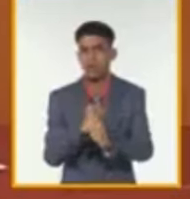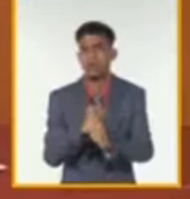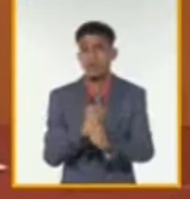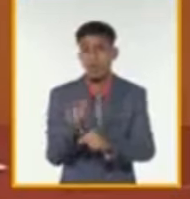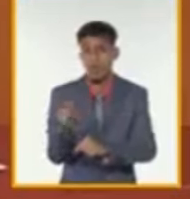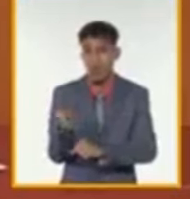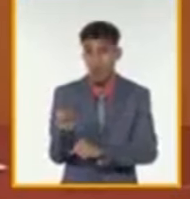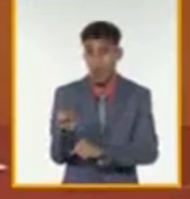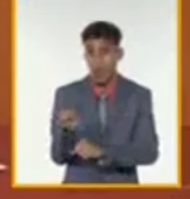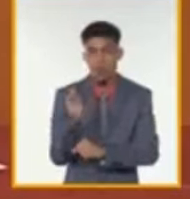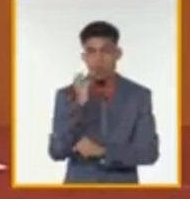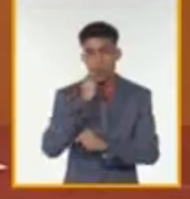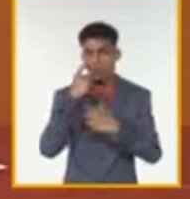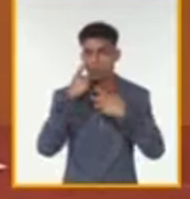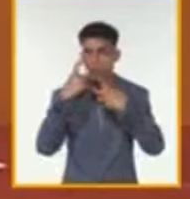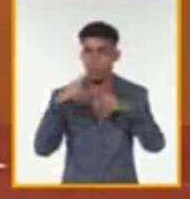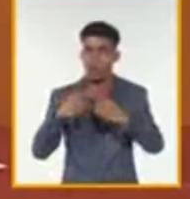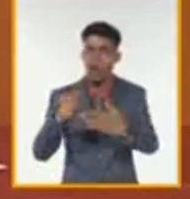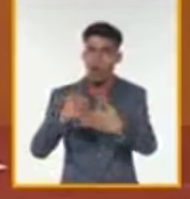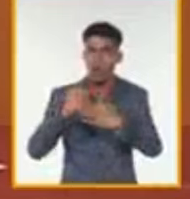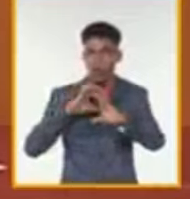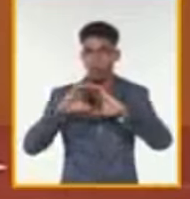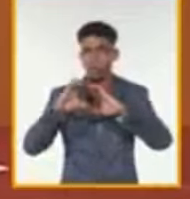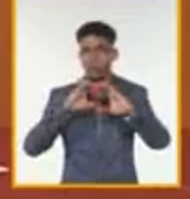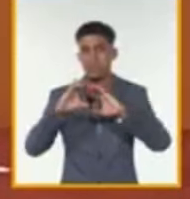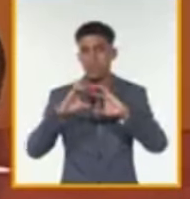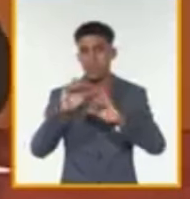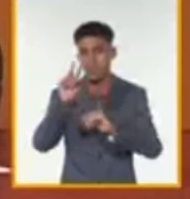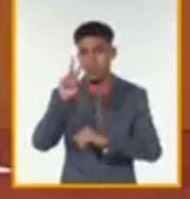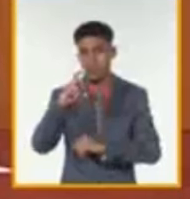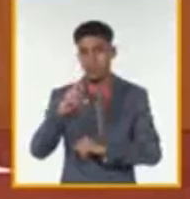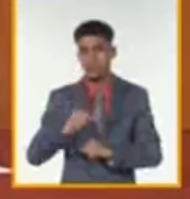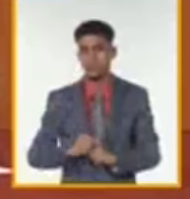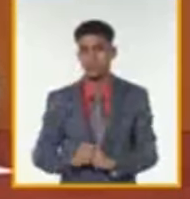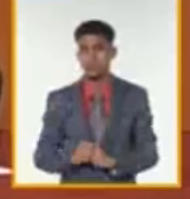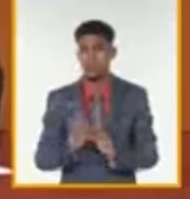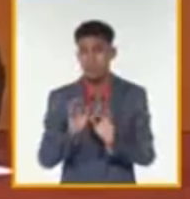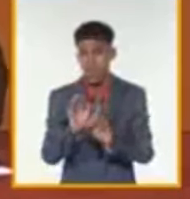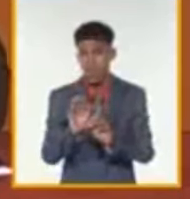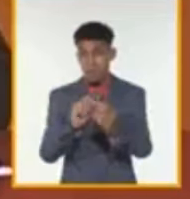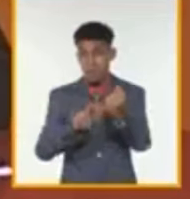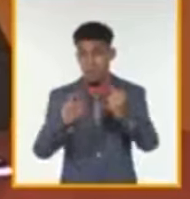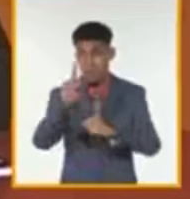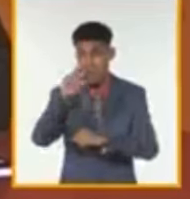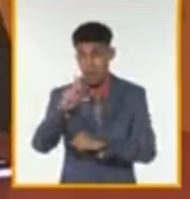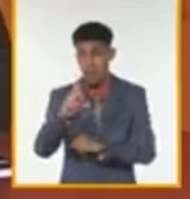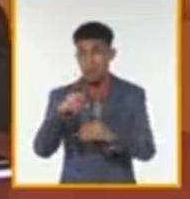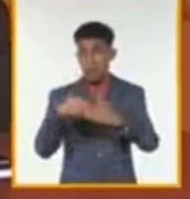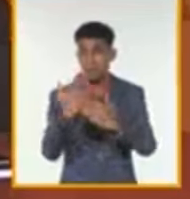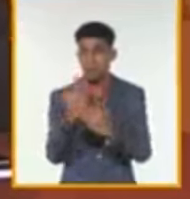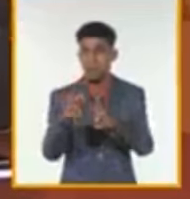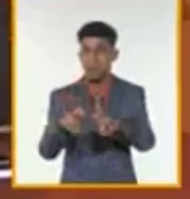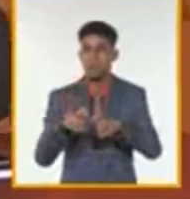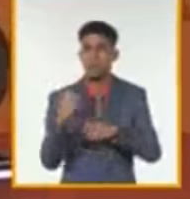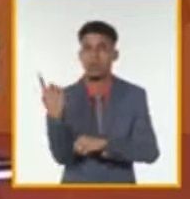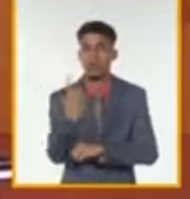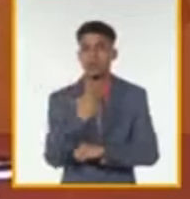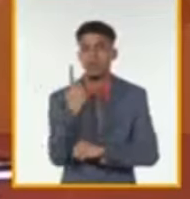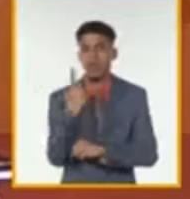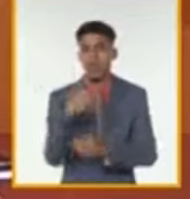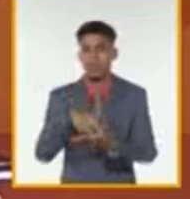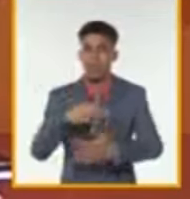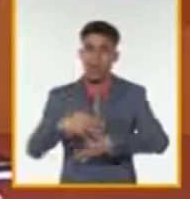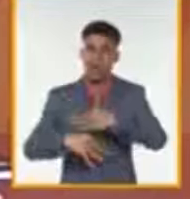de comunicación emblemáticos de Villa Clara Villa Clara que estará rindiendo cuentas en unos días a la asamblea nacional del poder